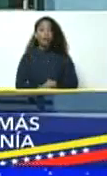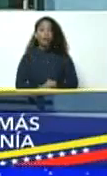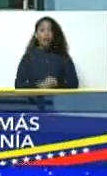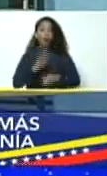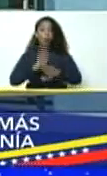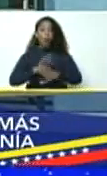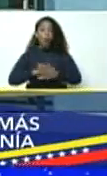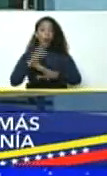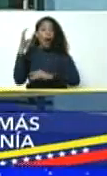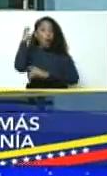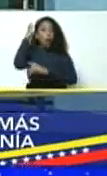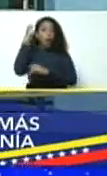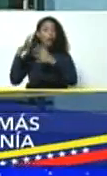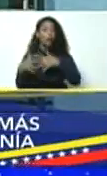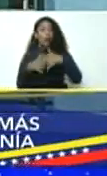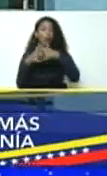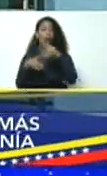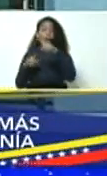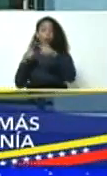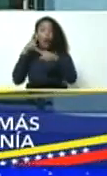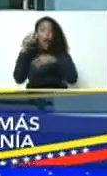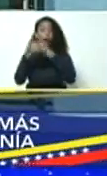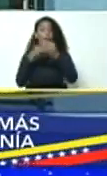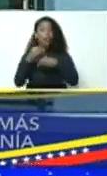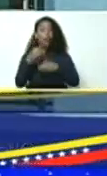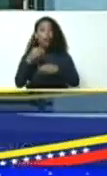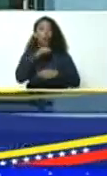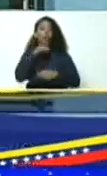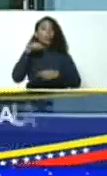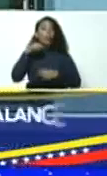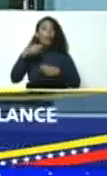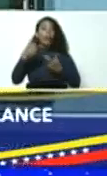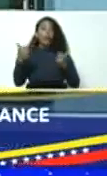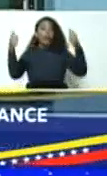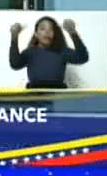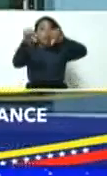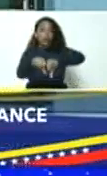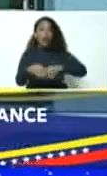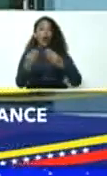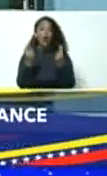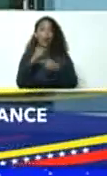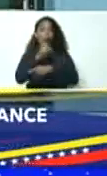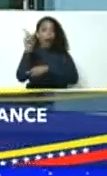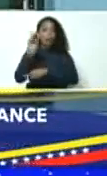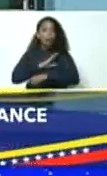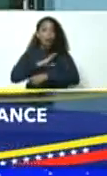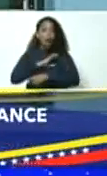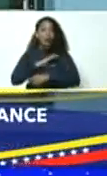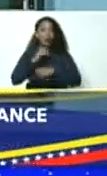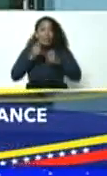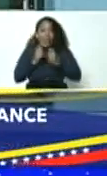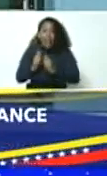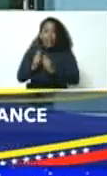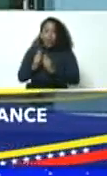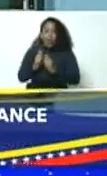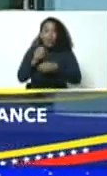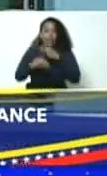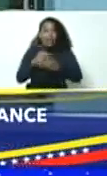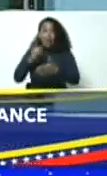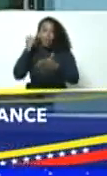porque Europa y Estados Unidos han optado por el suicidio económico, tratando de matar a Rusia, se han